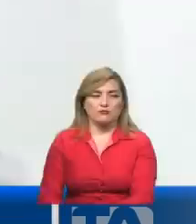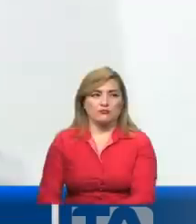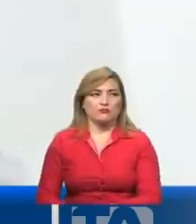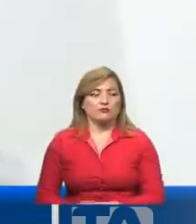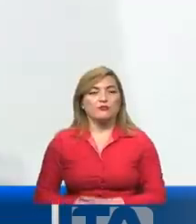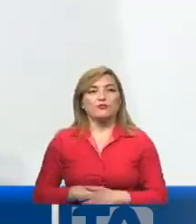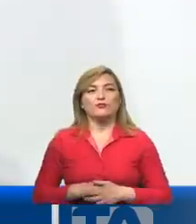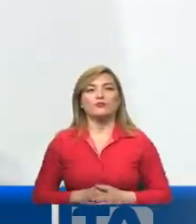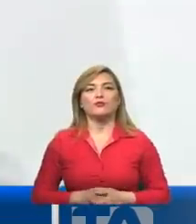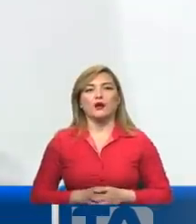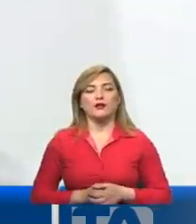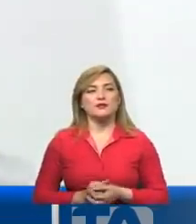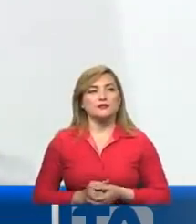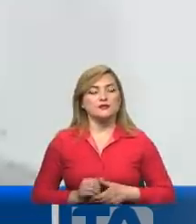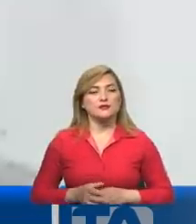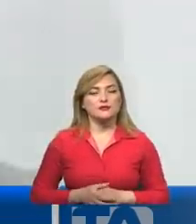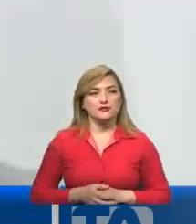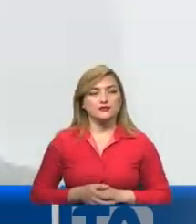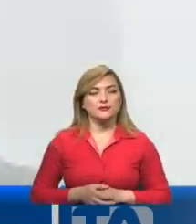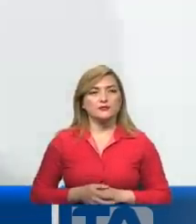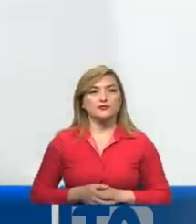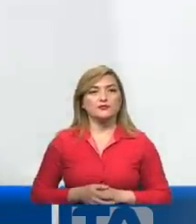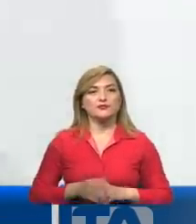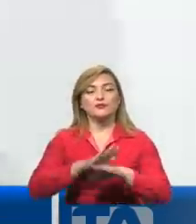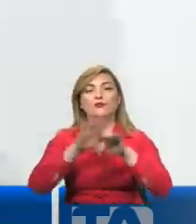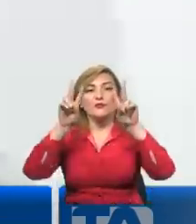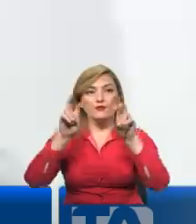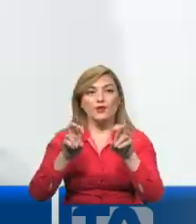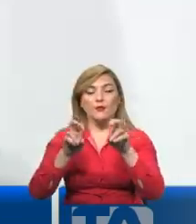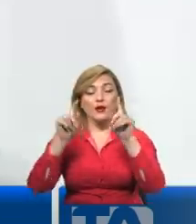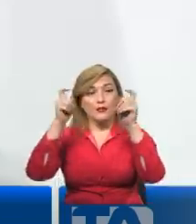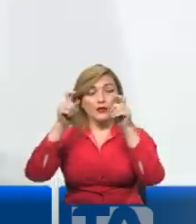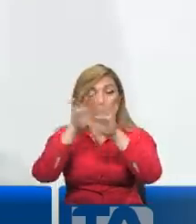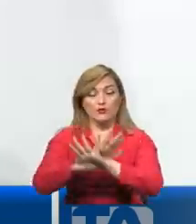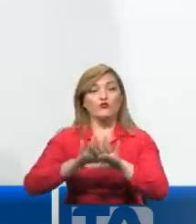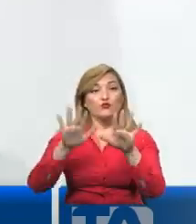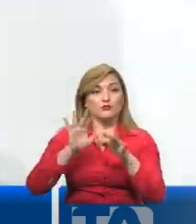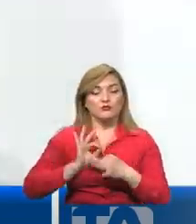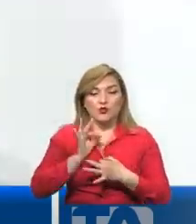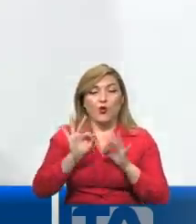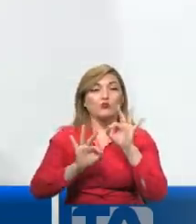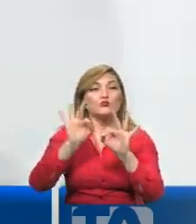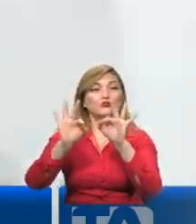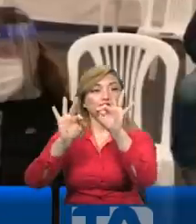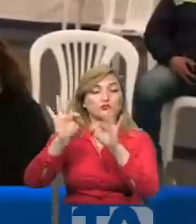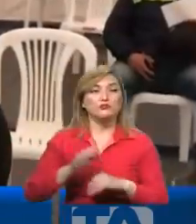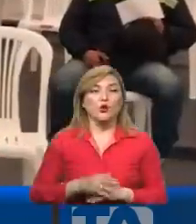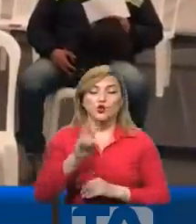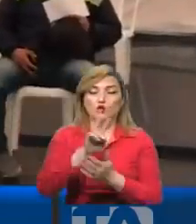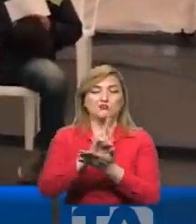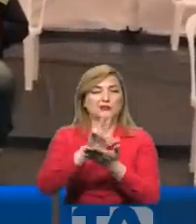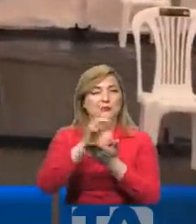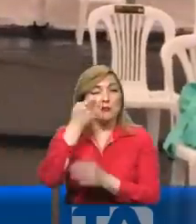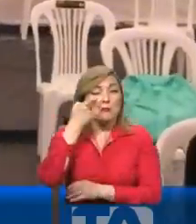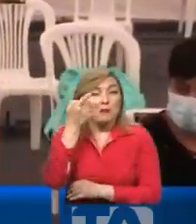las bubucelas, que eso aumentaba la transmisión por el aerosol. Eso nos preocupa, veremos de aquí en 2 a 3 semanas. Explican